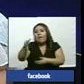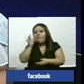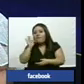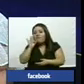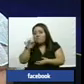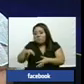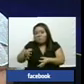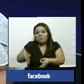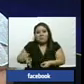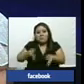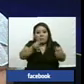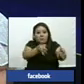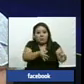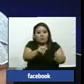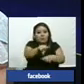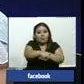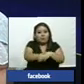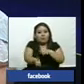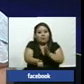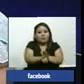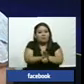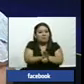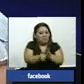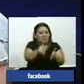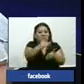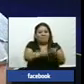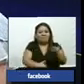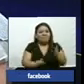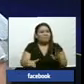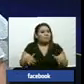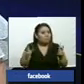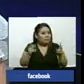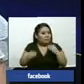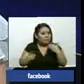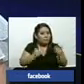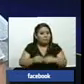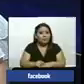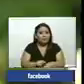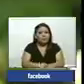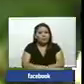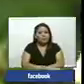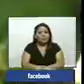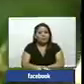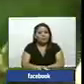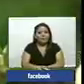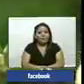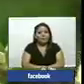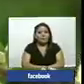de correspondencia en la Asamblea Legislativa. ¿De qué se trata? A continuación se lo detallamos.